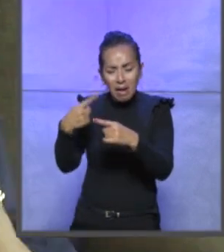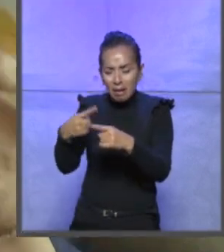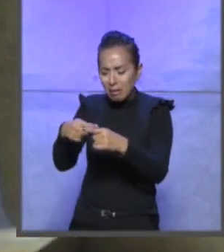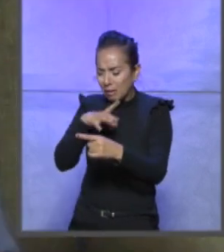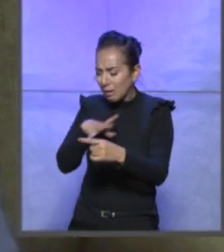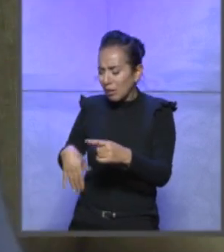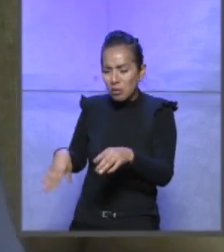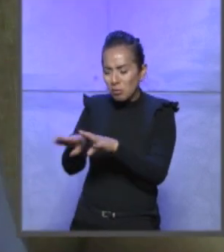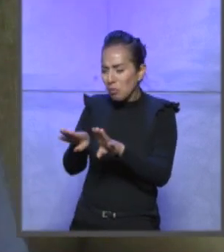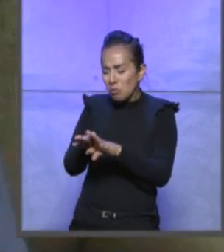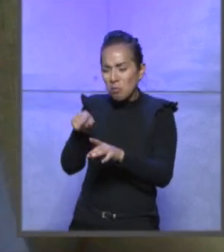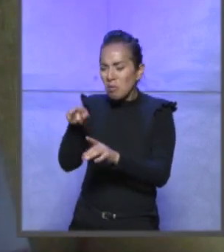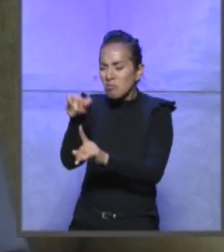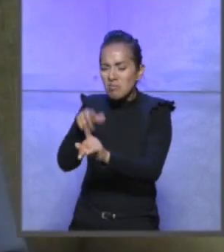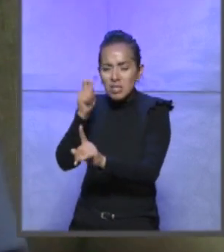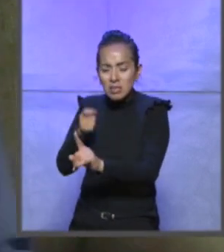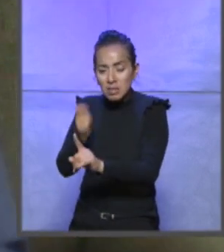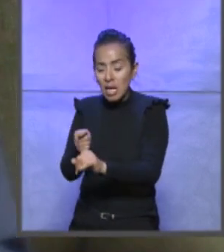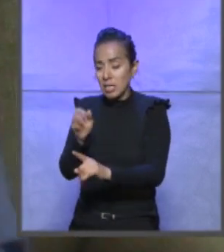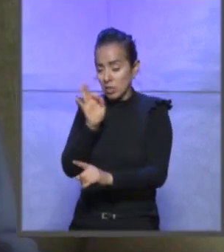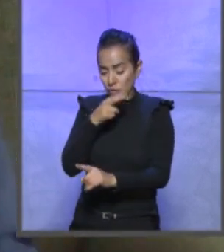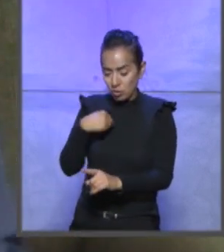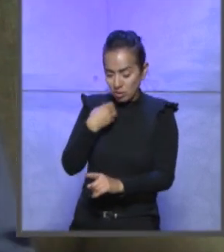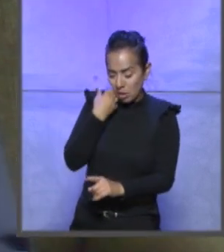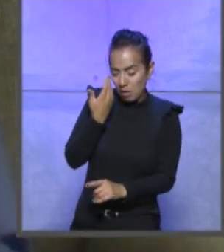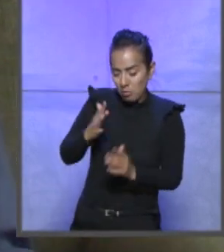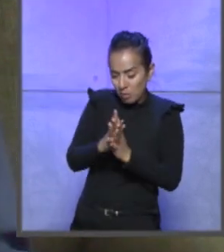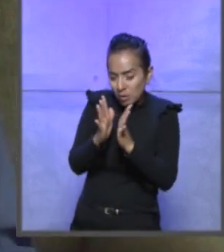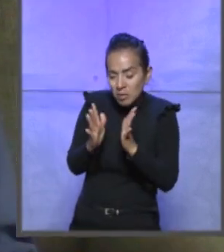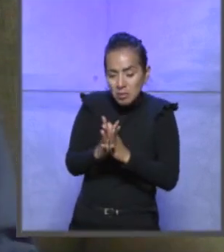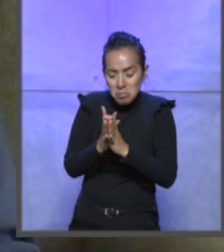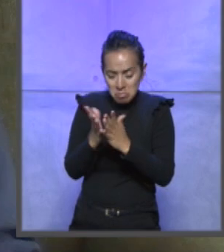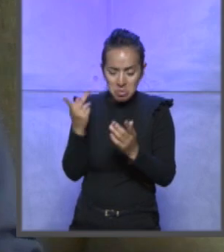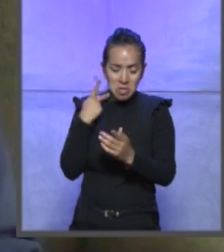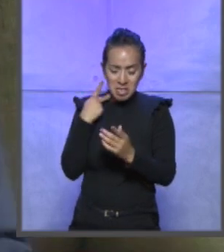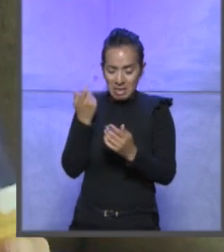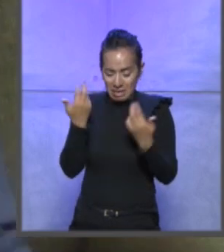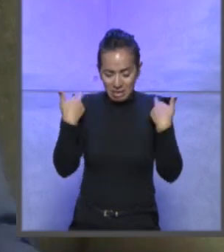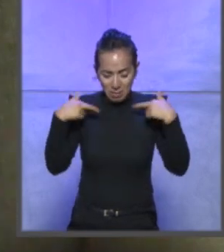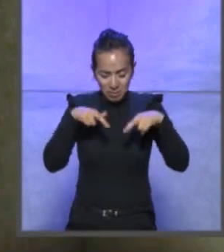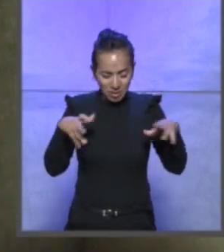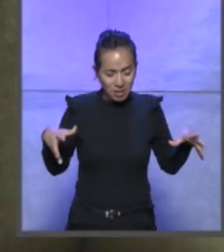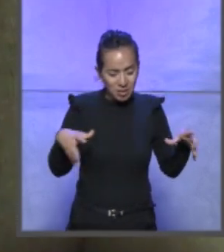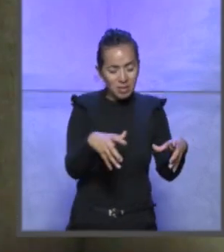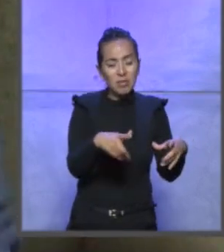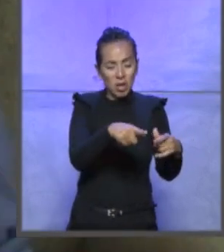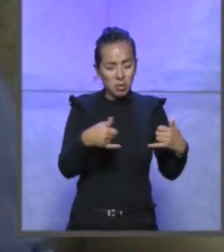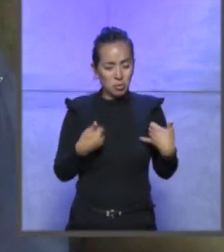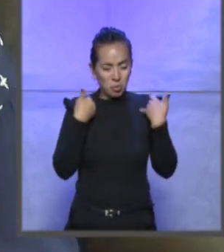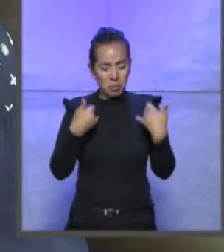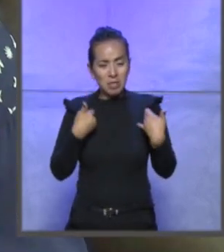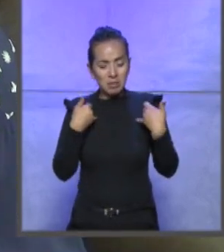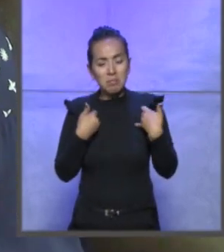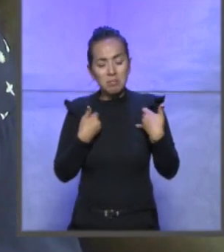Y si queremos participar políticamente y ser representantes de nuestra población, en el caso de ustedes